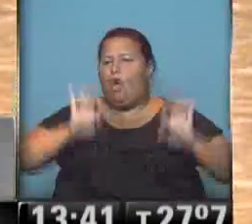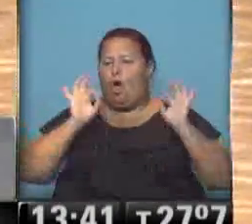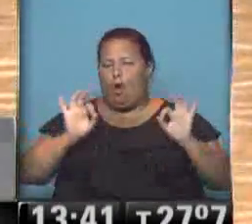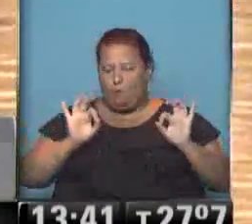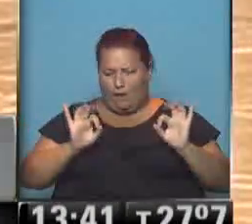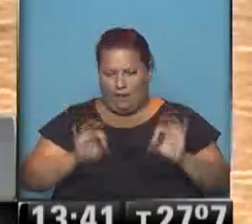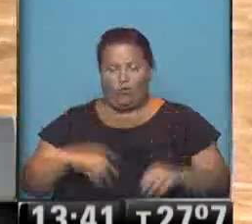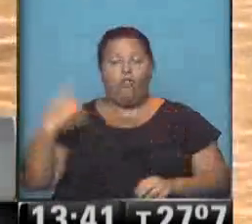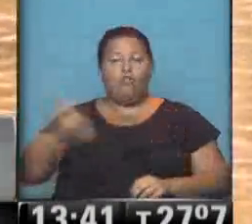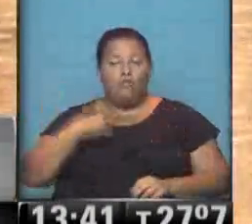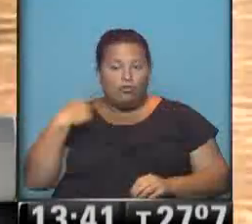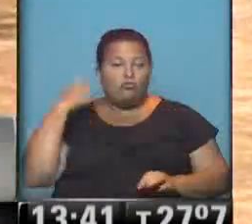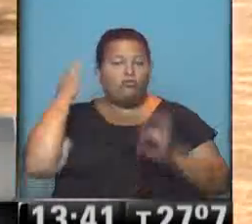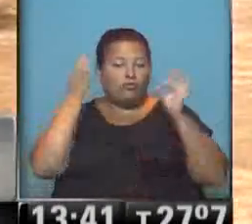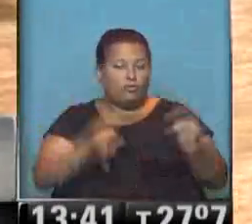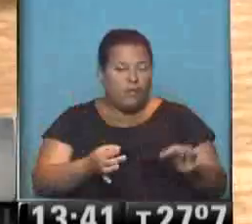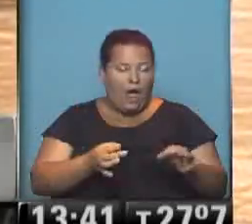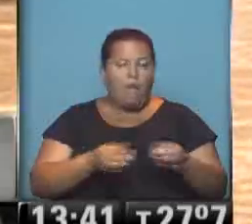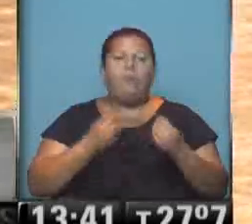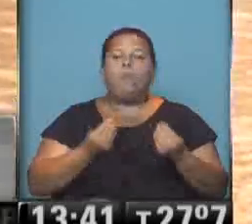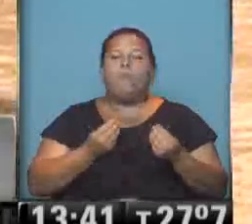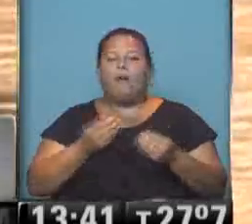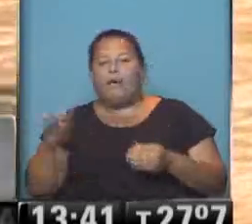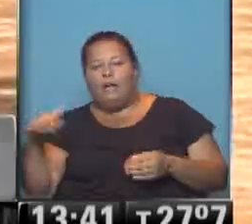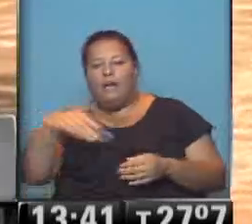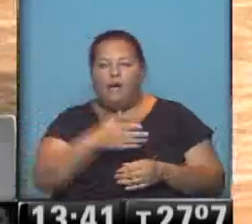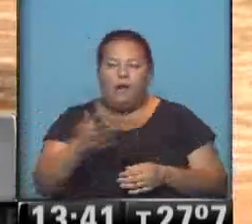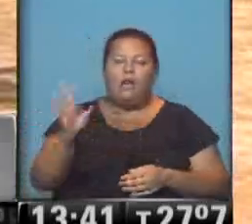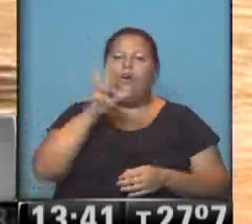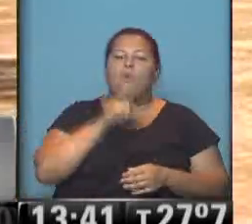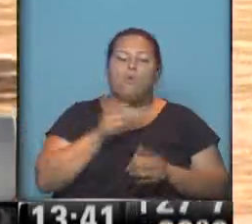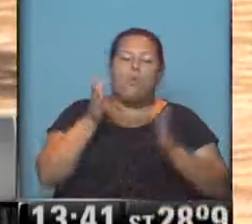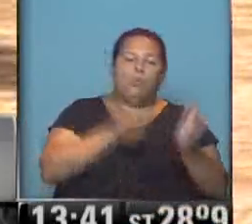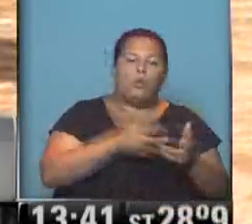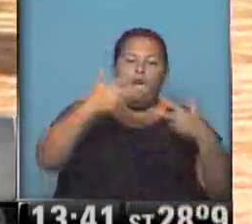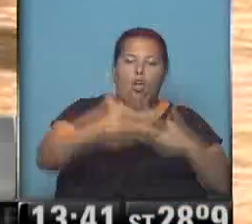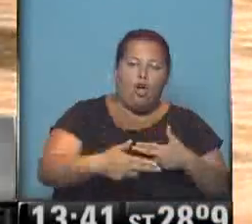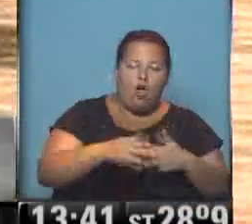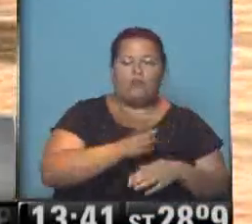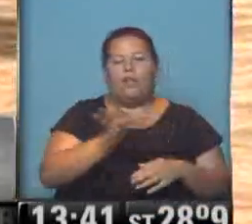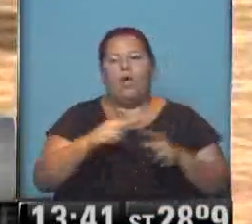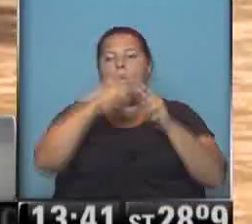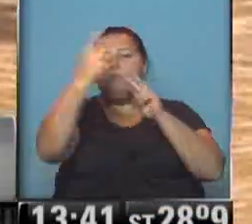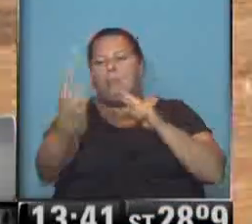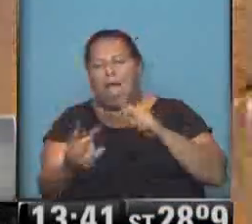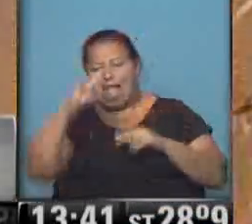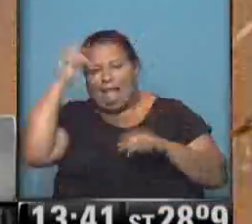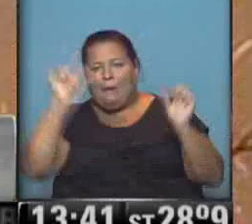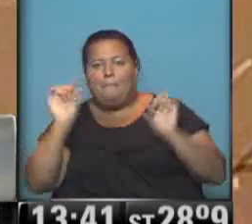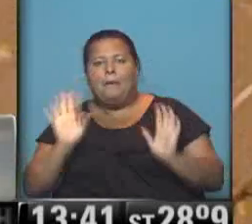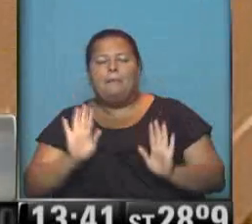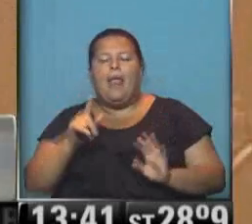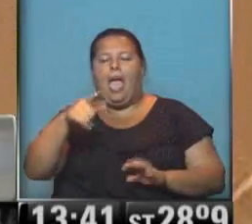agua Nosotros llegamos también a partir de que sorteamos partes de ruta que están cortadas con puentes improvisados que hizo